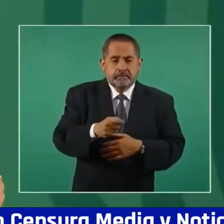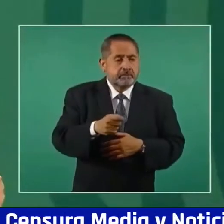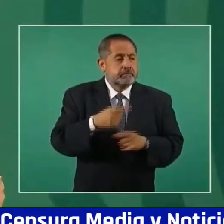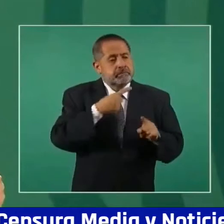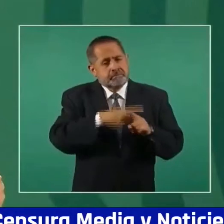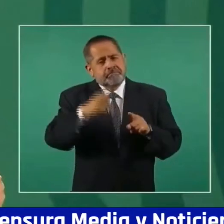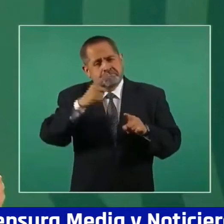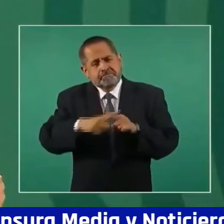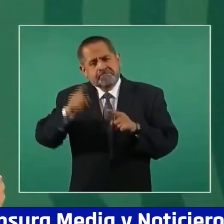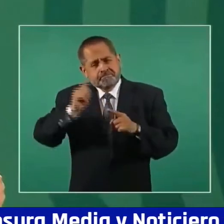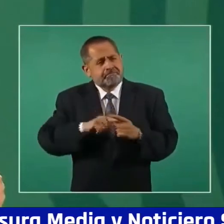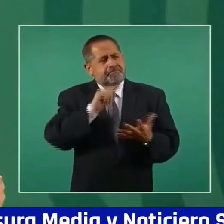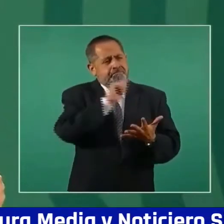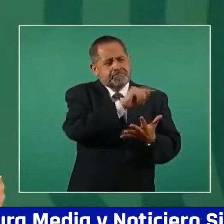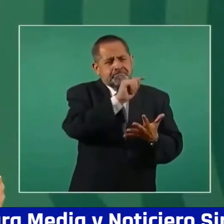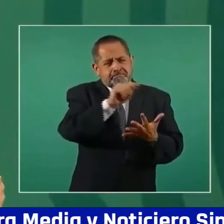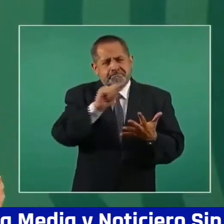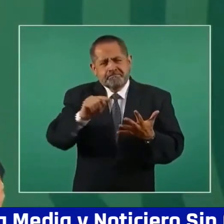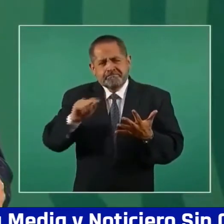actos. Comenzamos